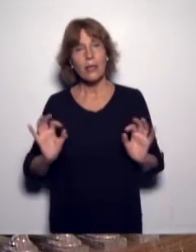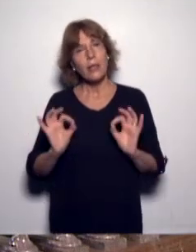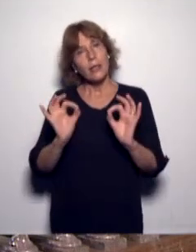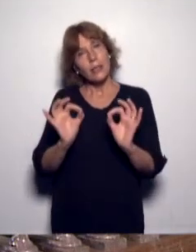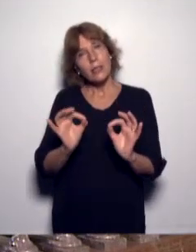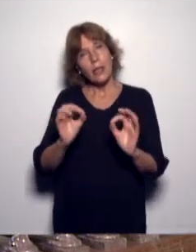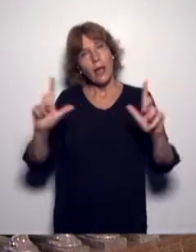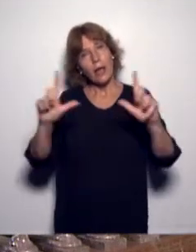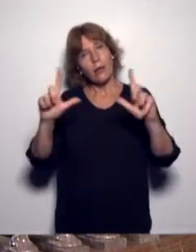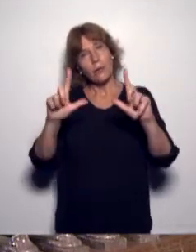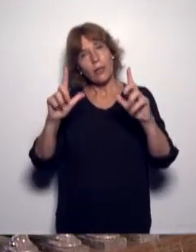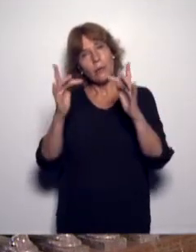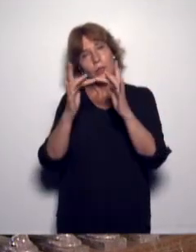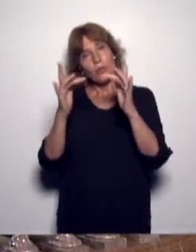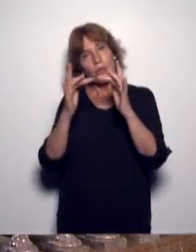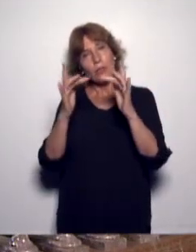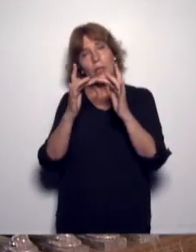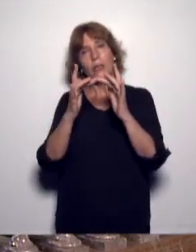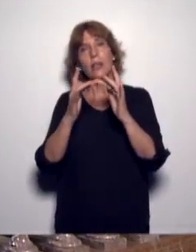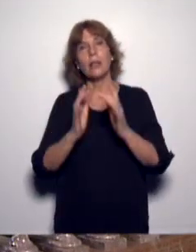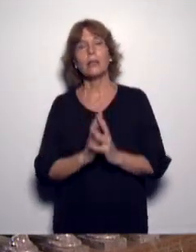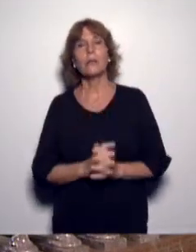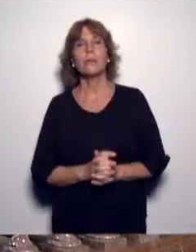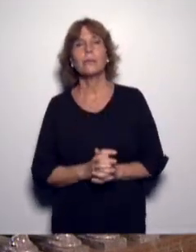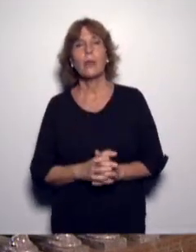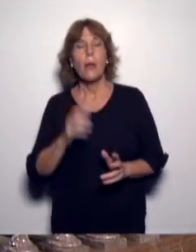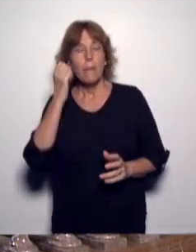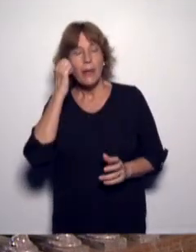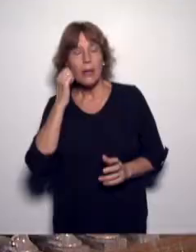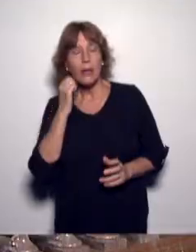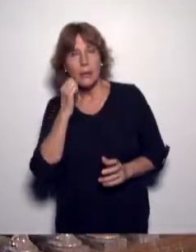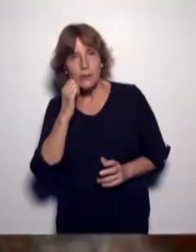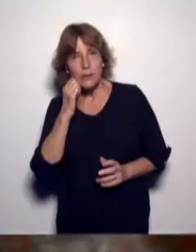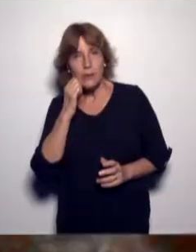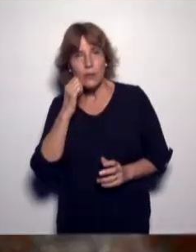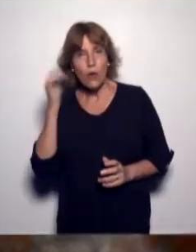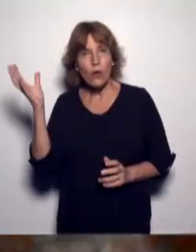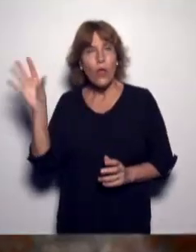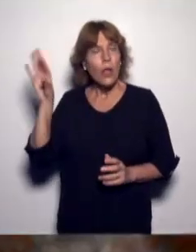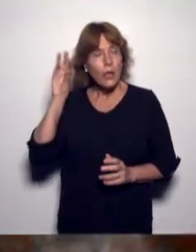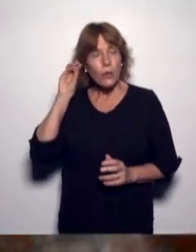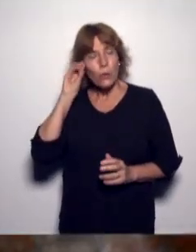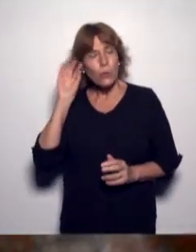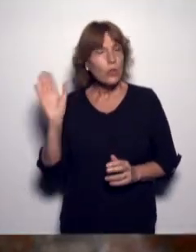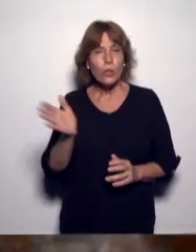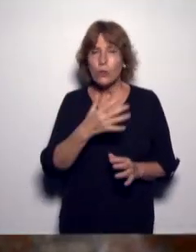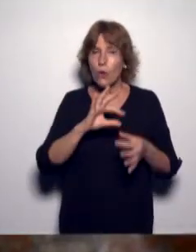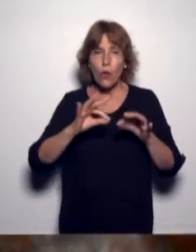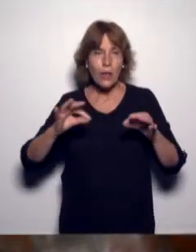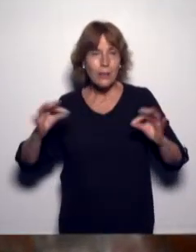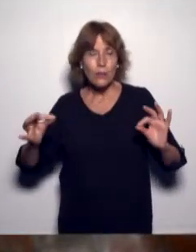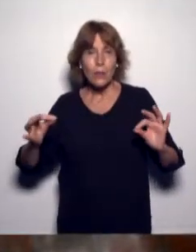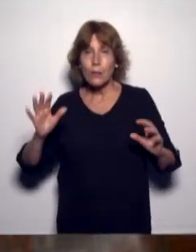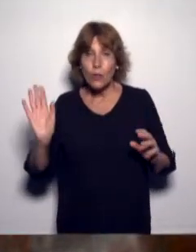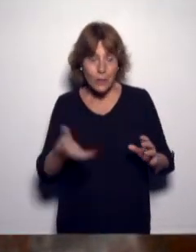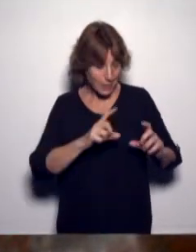llegado por las redes, por mail, para que el Señor escuche todas nuestras oraciones y